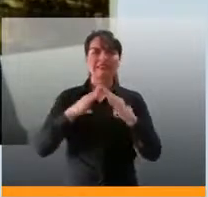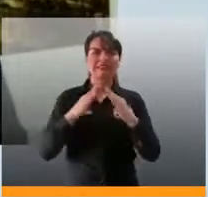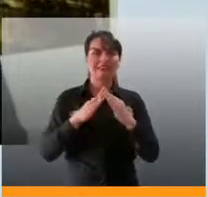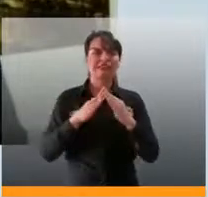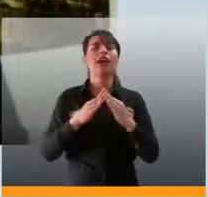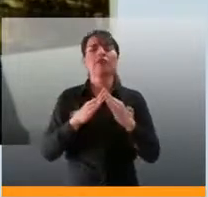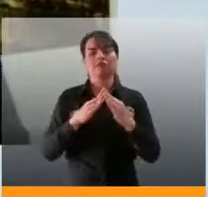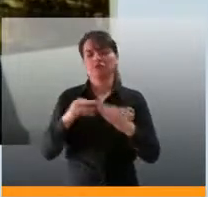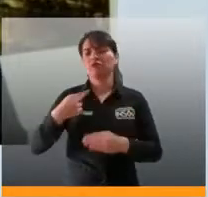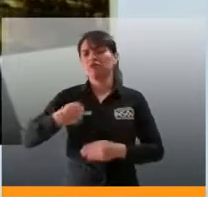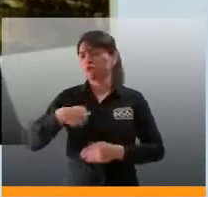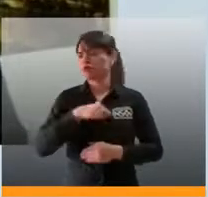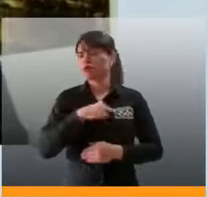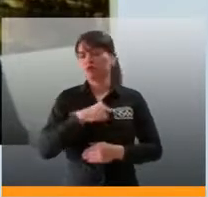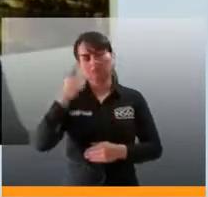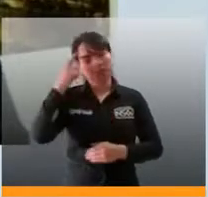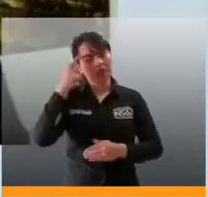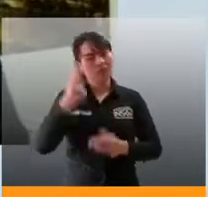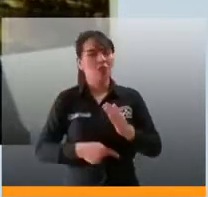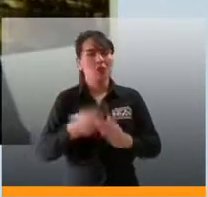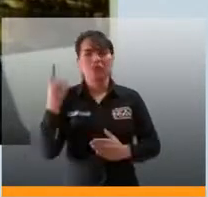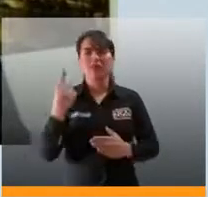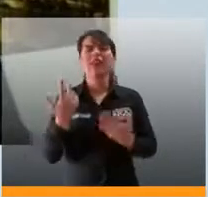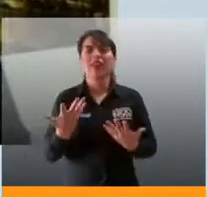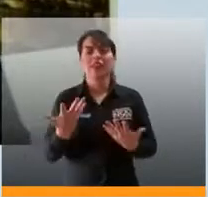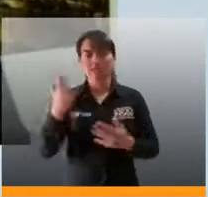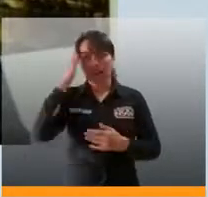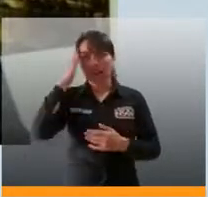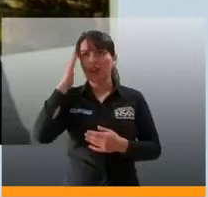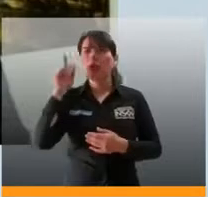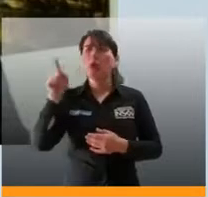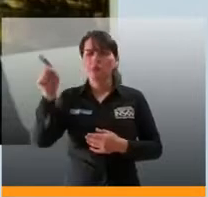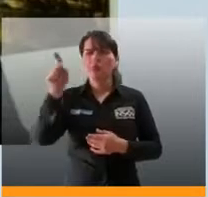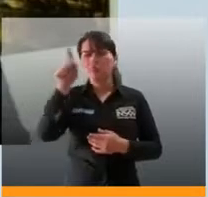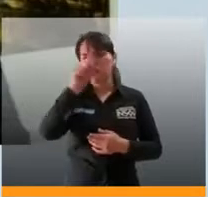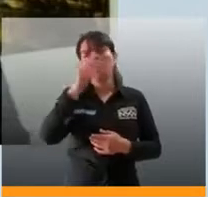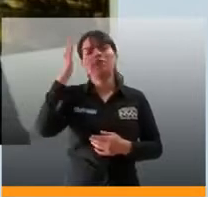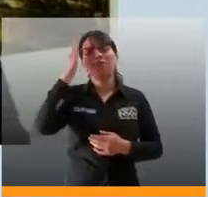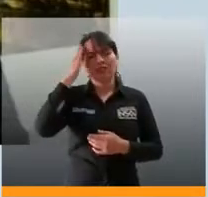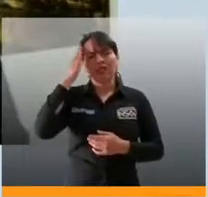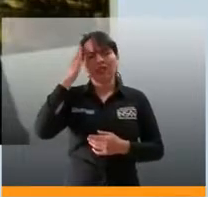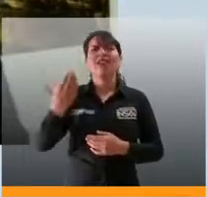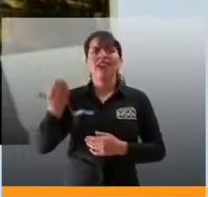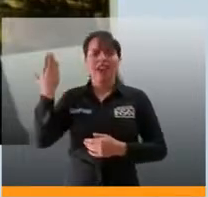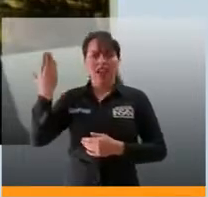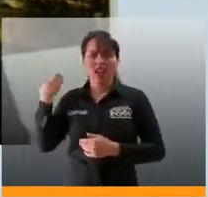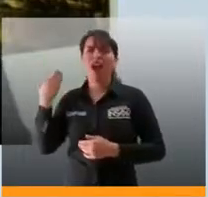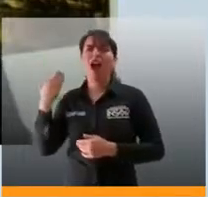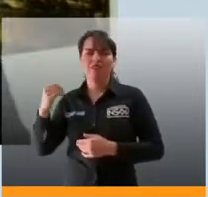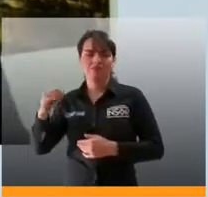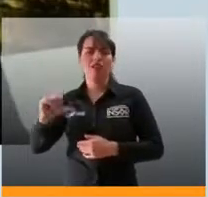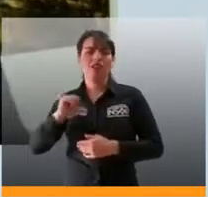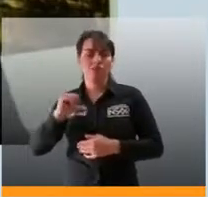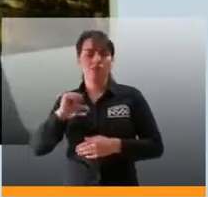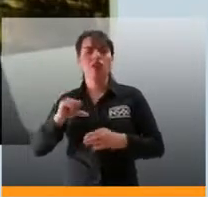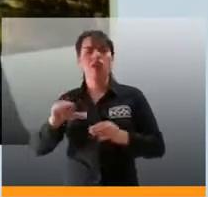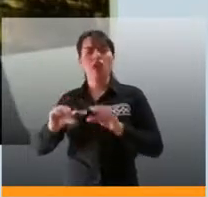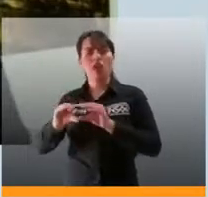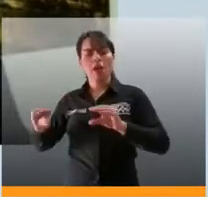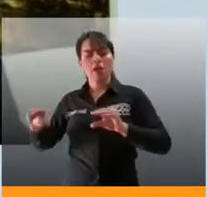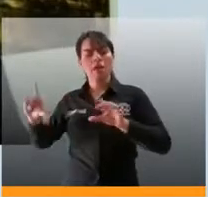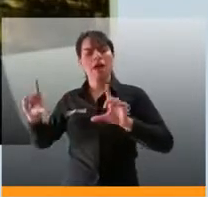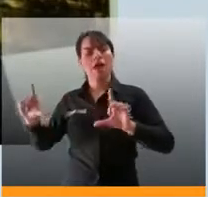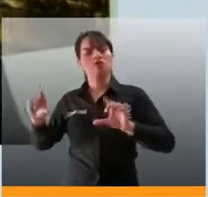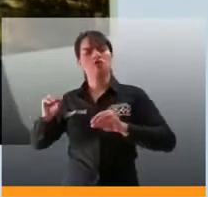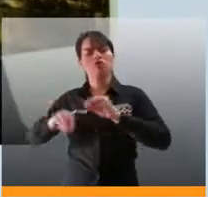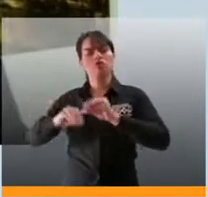esa tarea que de pronto en algunas instituciones ya veníamos y que teníamos plataformas propias diseñadas